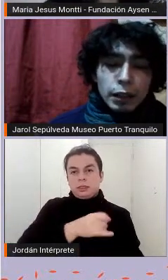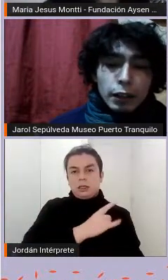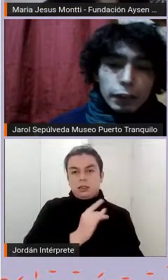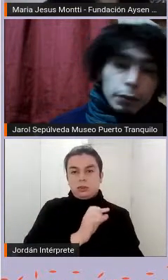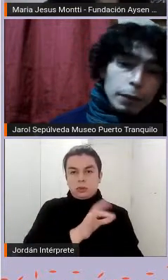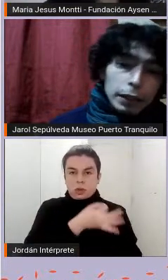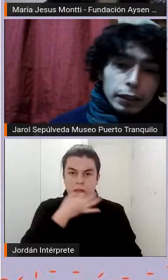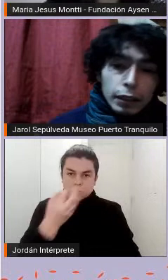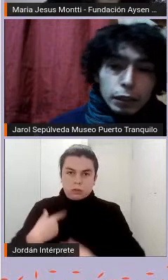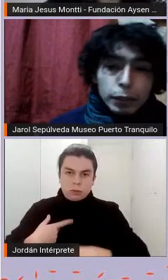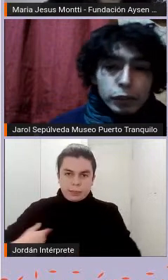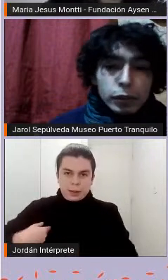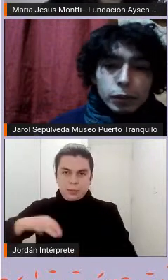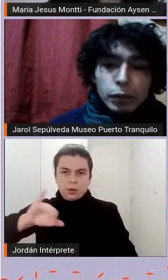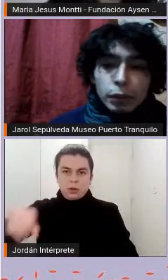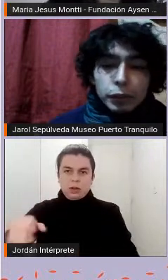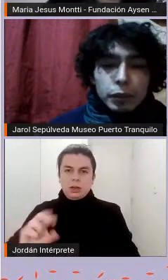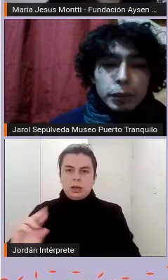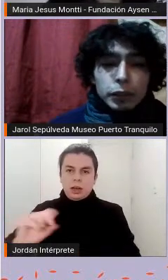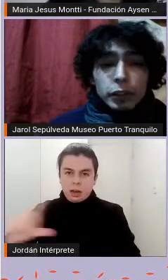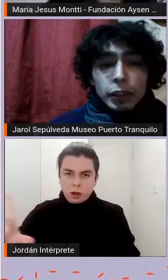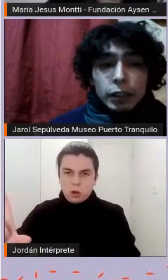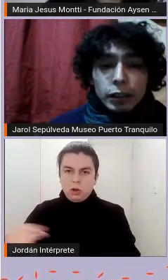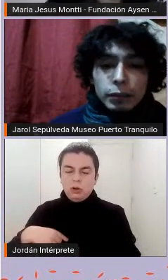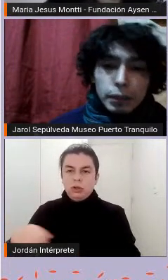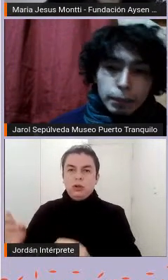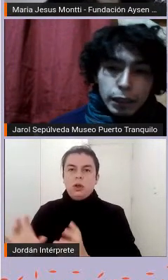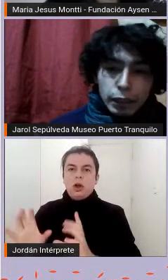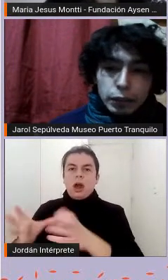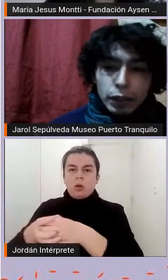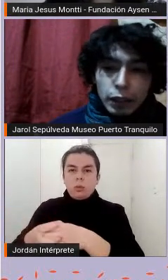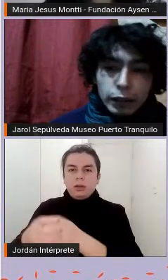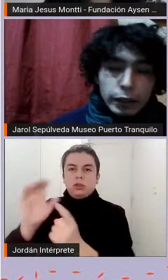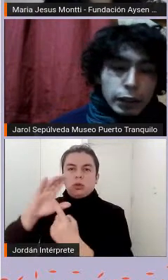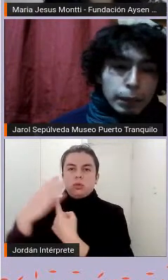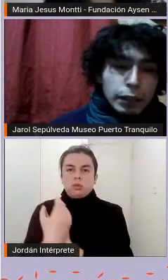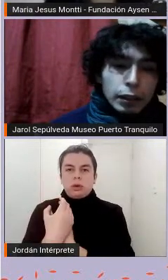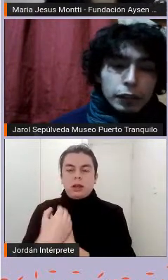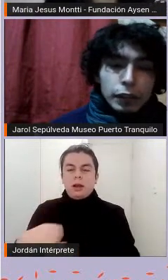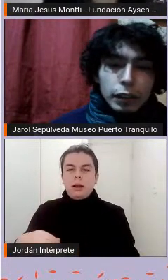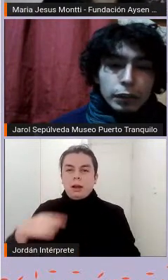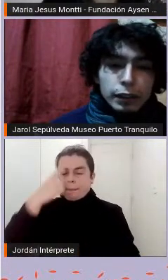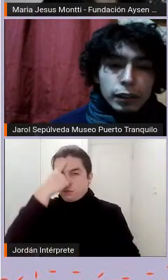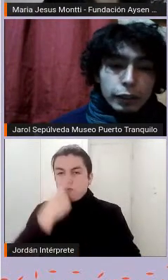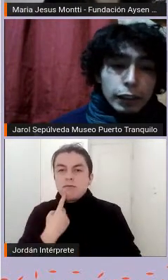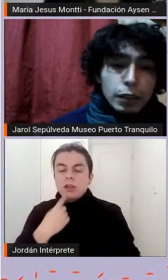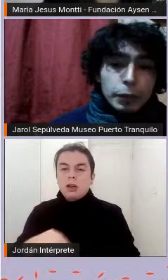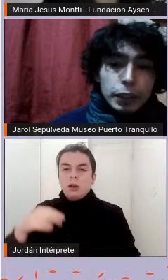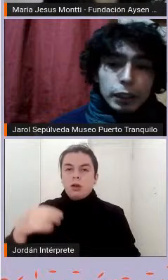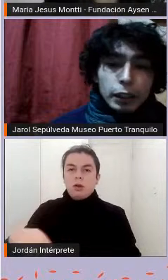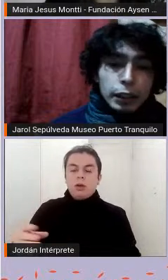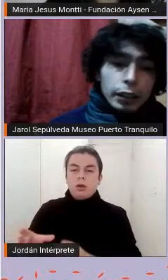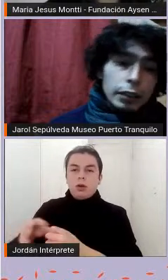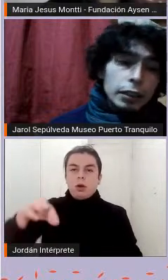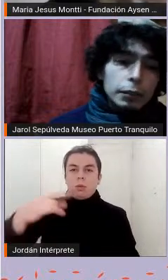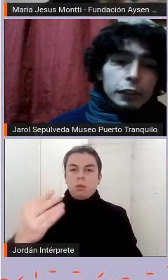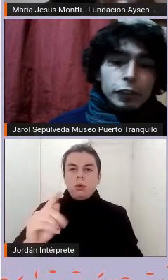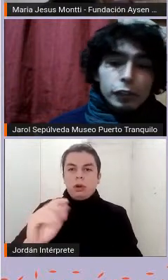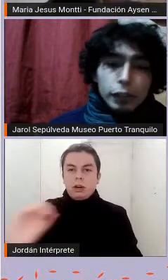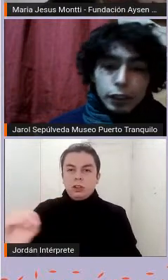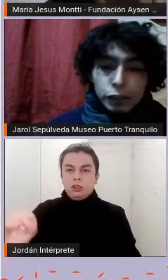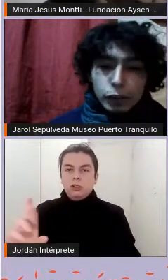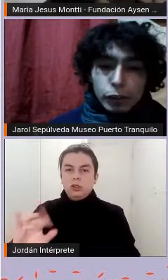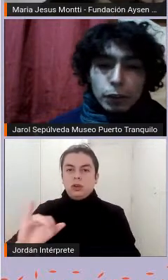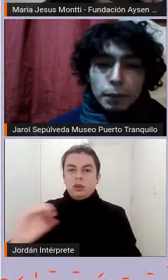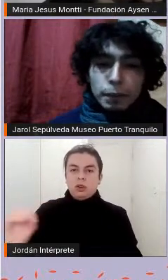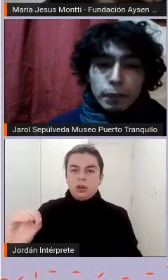Orellana, formo parte de la agrupación cultural Museo Puerto Río Tranquilo. En paralelo trabajo en el Parque Nacional Laguna San Rafael como guía y de profesión